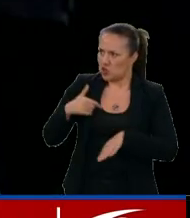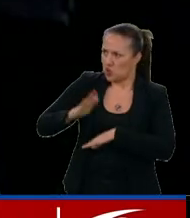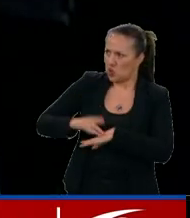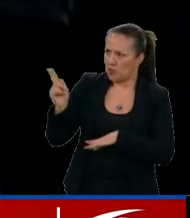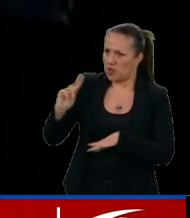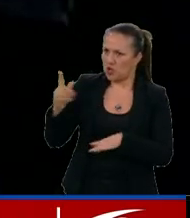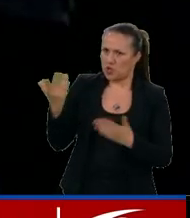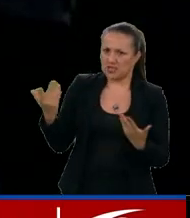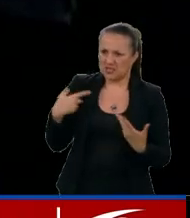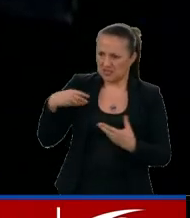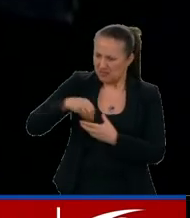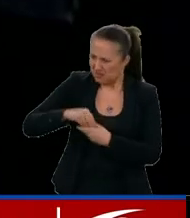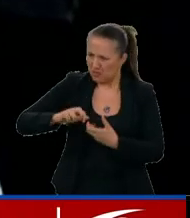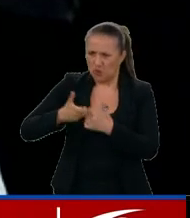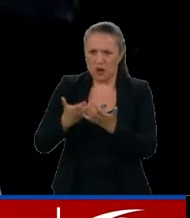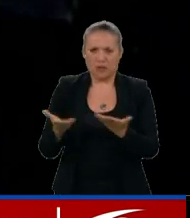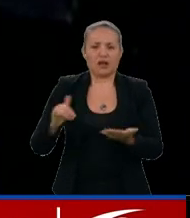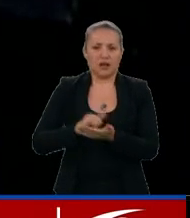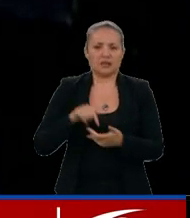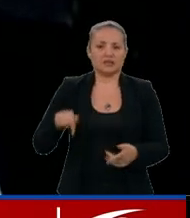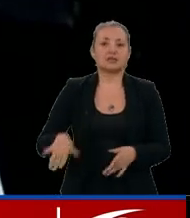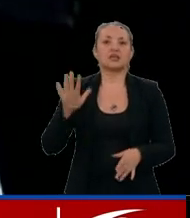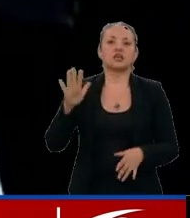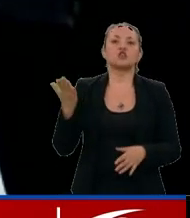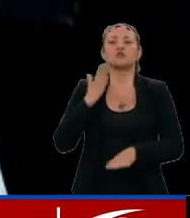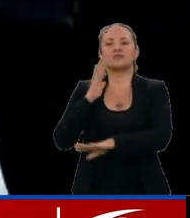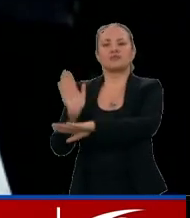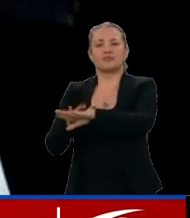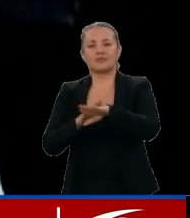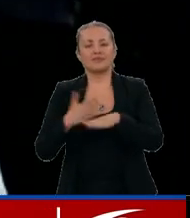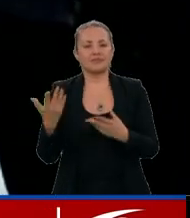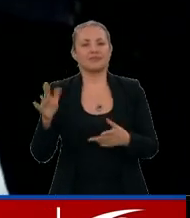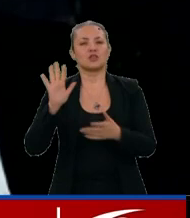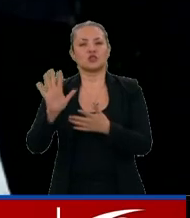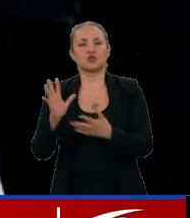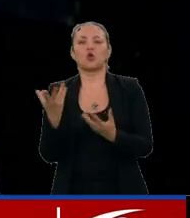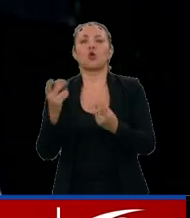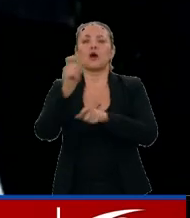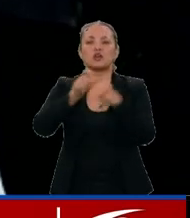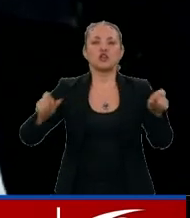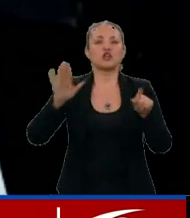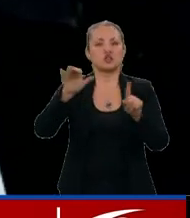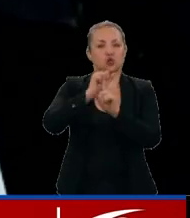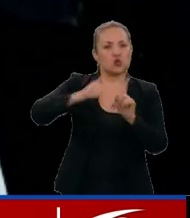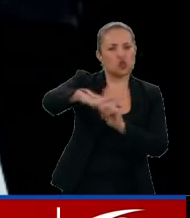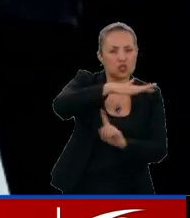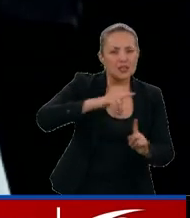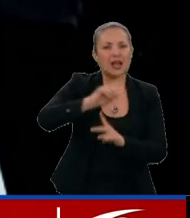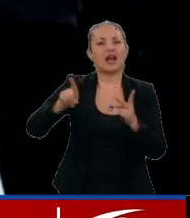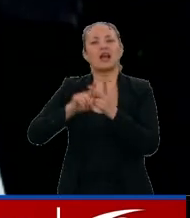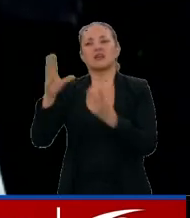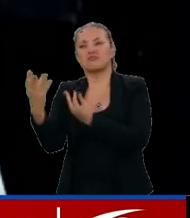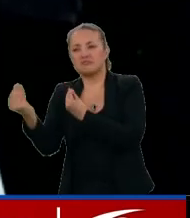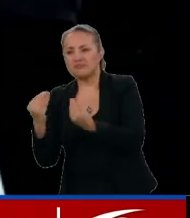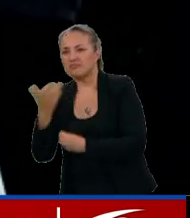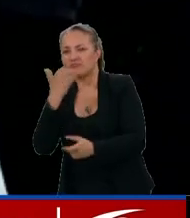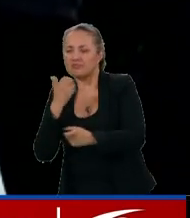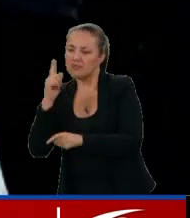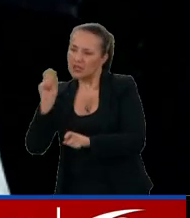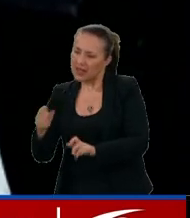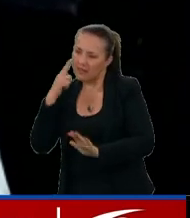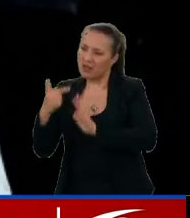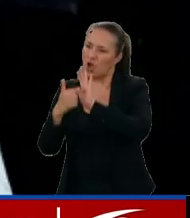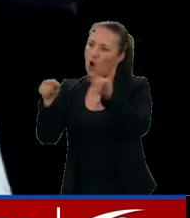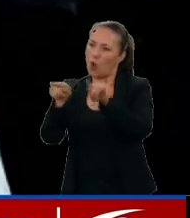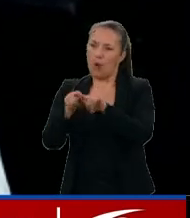como sociedad civil le pedimos a las disidencias y a los demás grupos que también muestren a la comunidad acciones de paz, acciones de